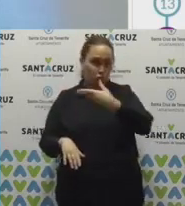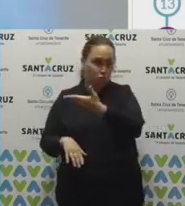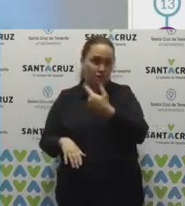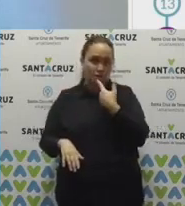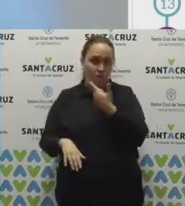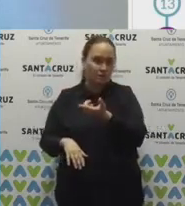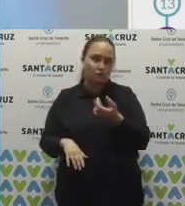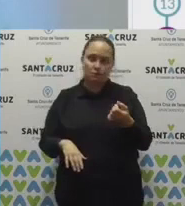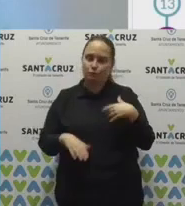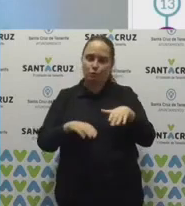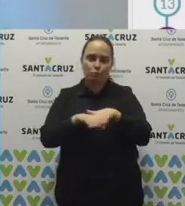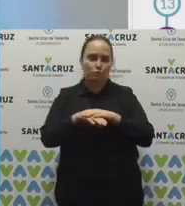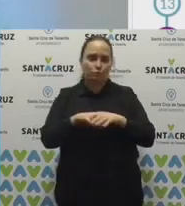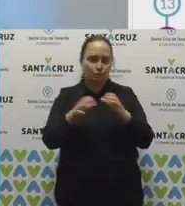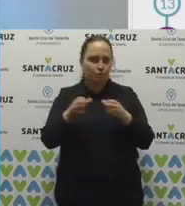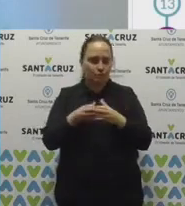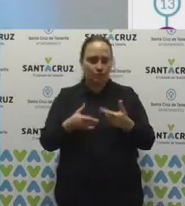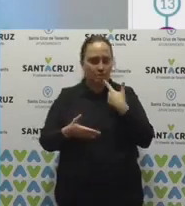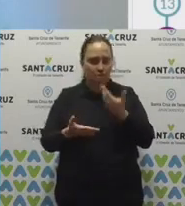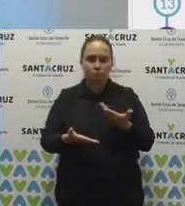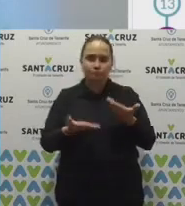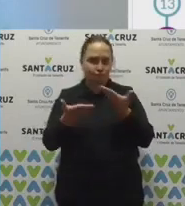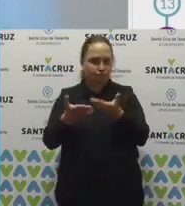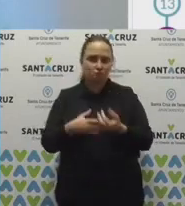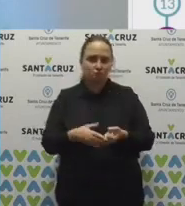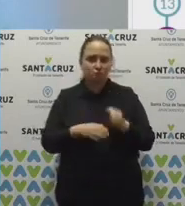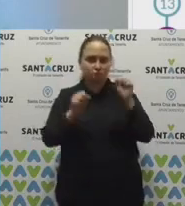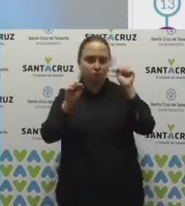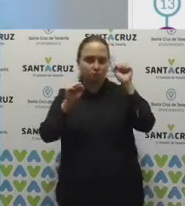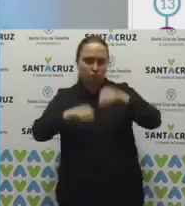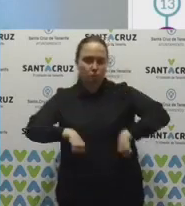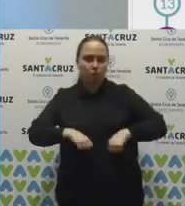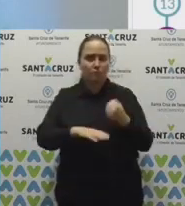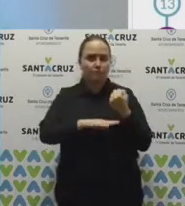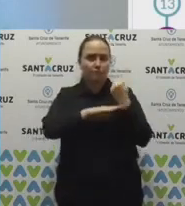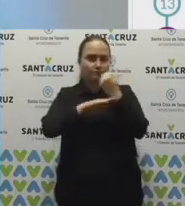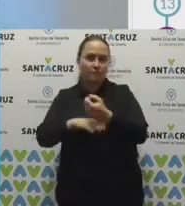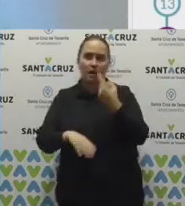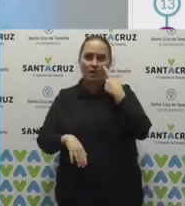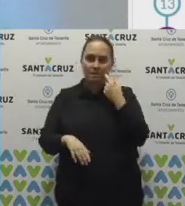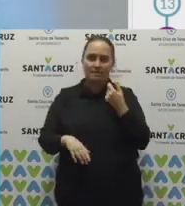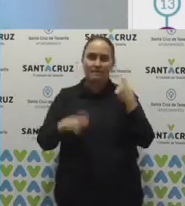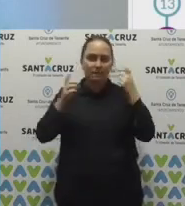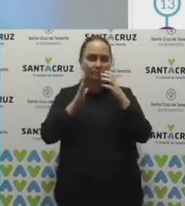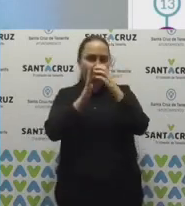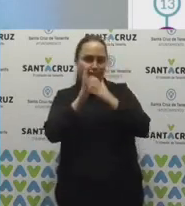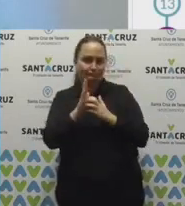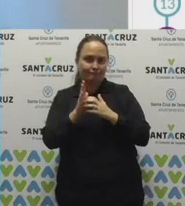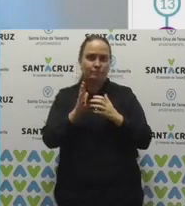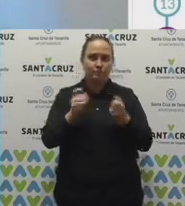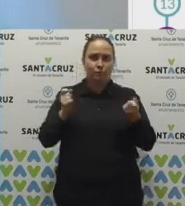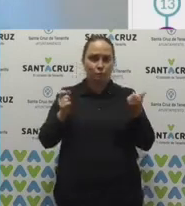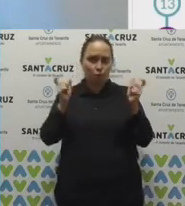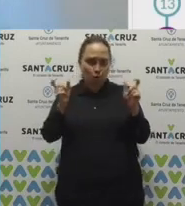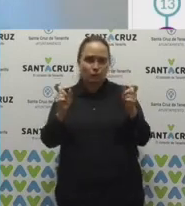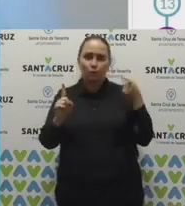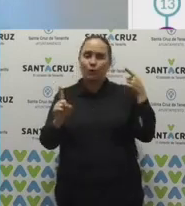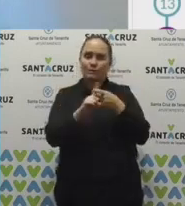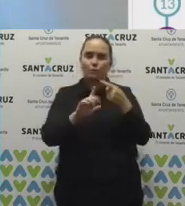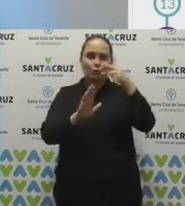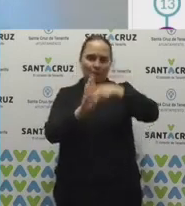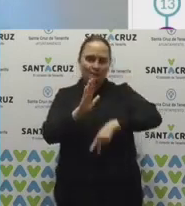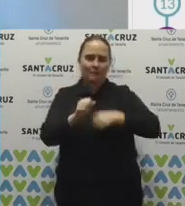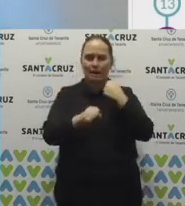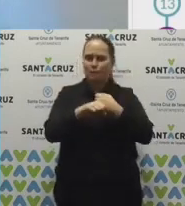gobierno refrendamos este acuerdo de evaluar la reducción de costes garantía de cumplimiento normativa y laboral y demás